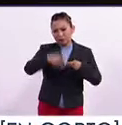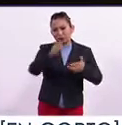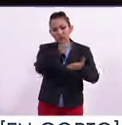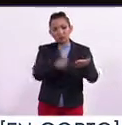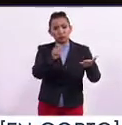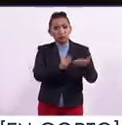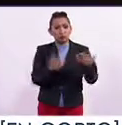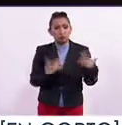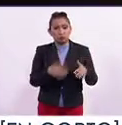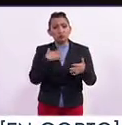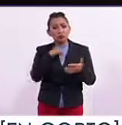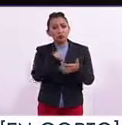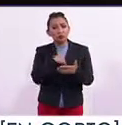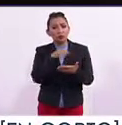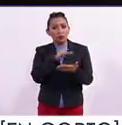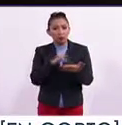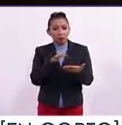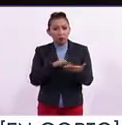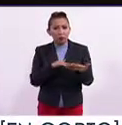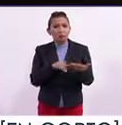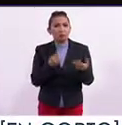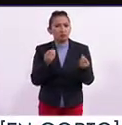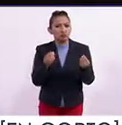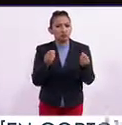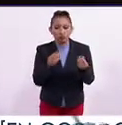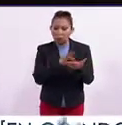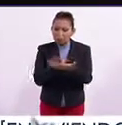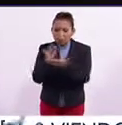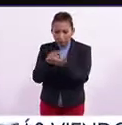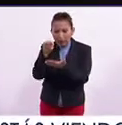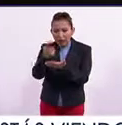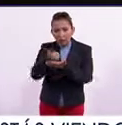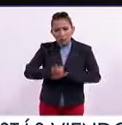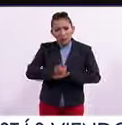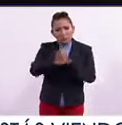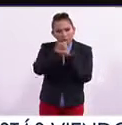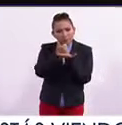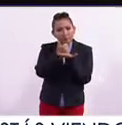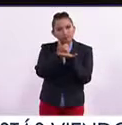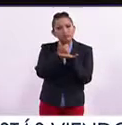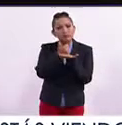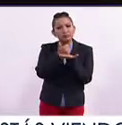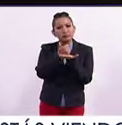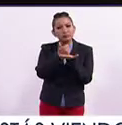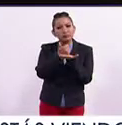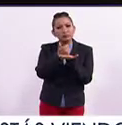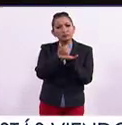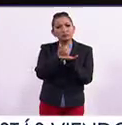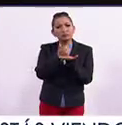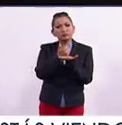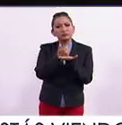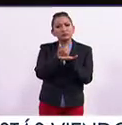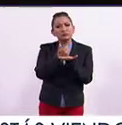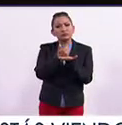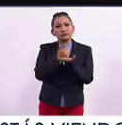leía bastante, y con eso yo tenía,